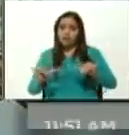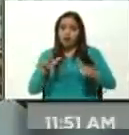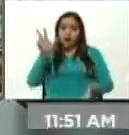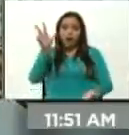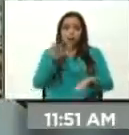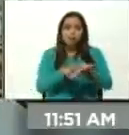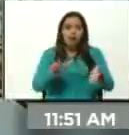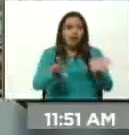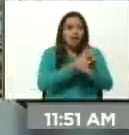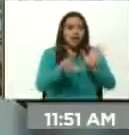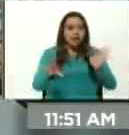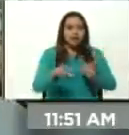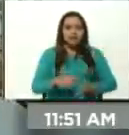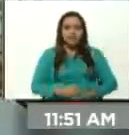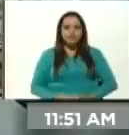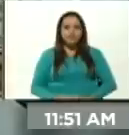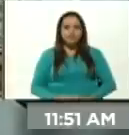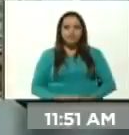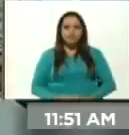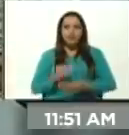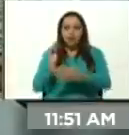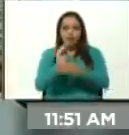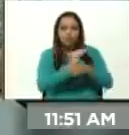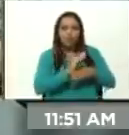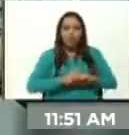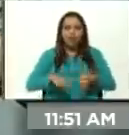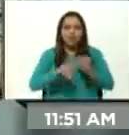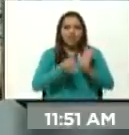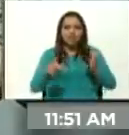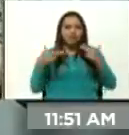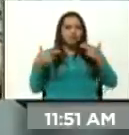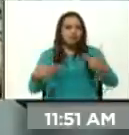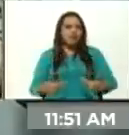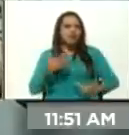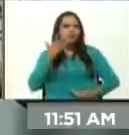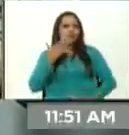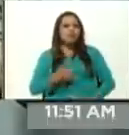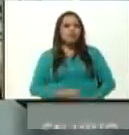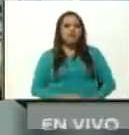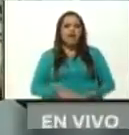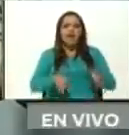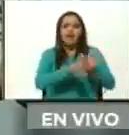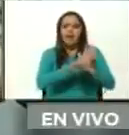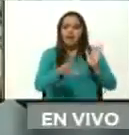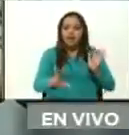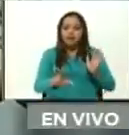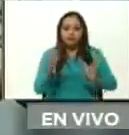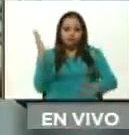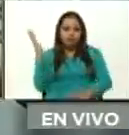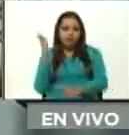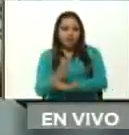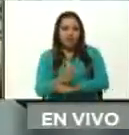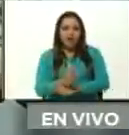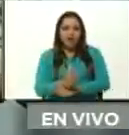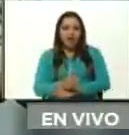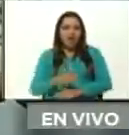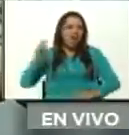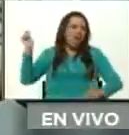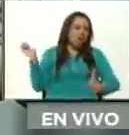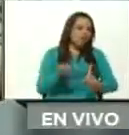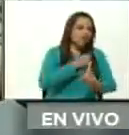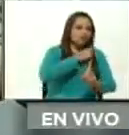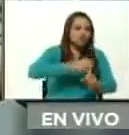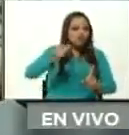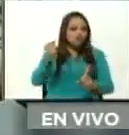aprobado leyes de protección a los derechos humanos, como la ley que sanciona la tortura, la